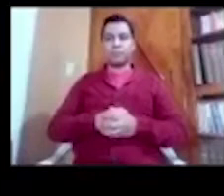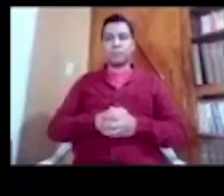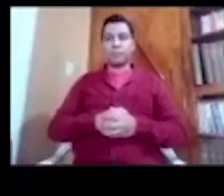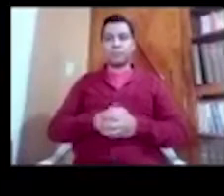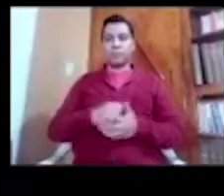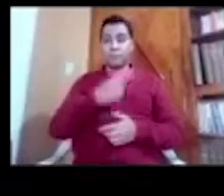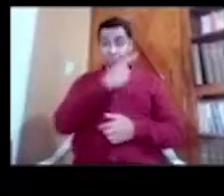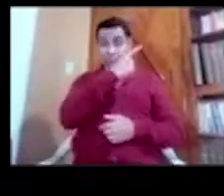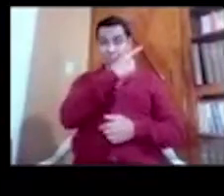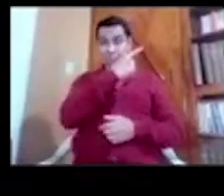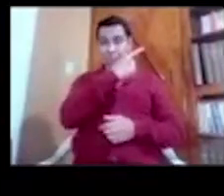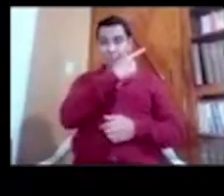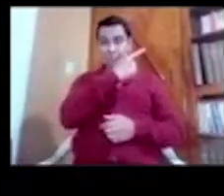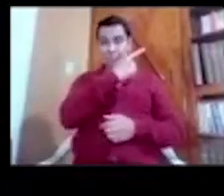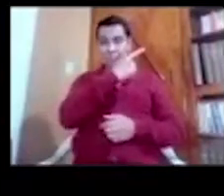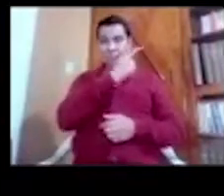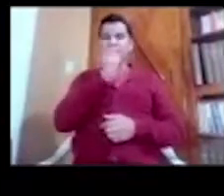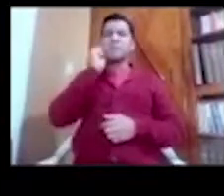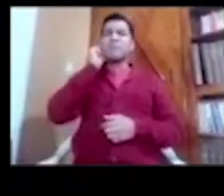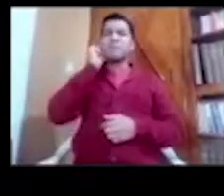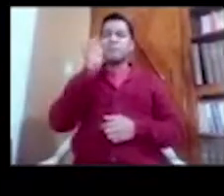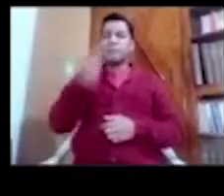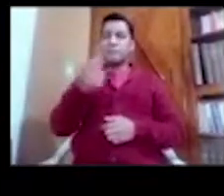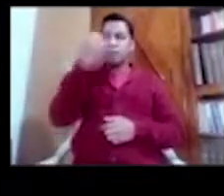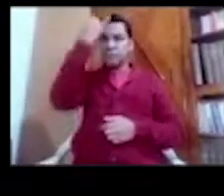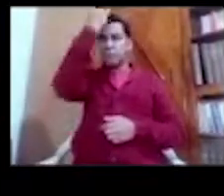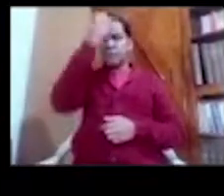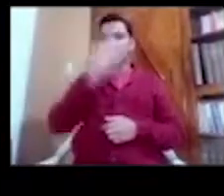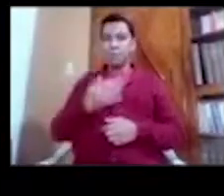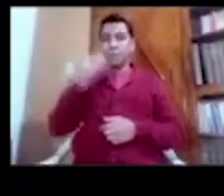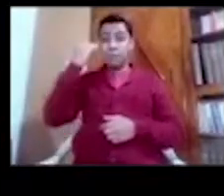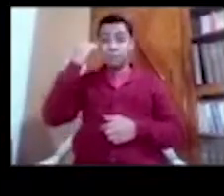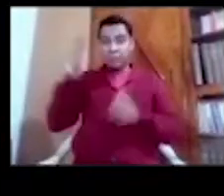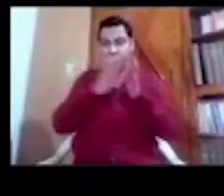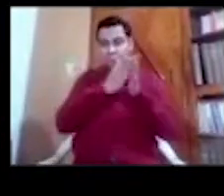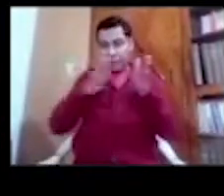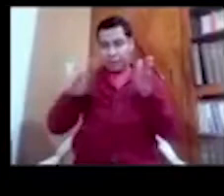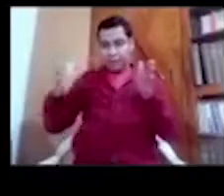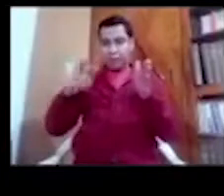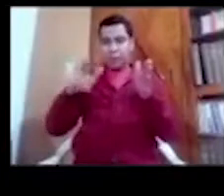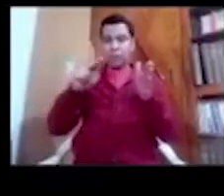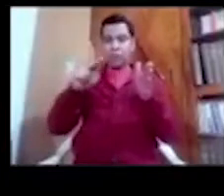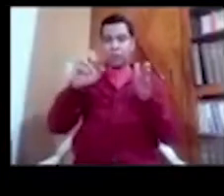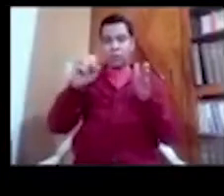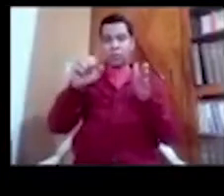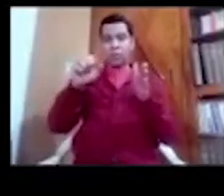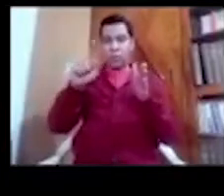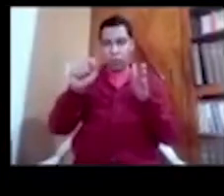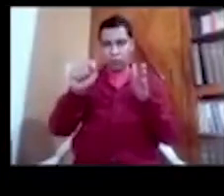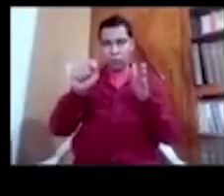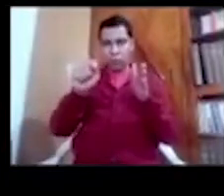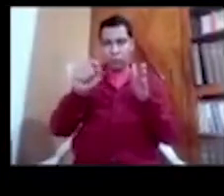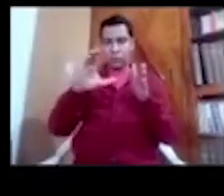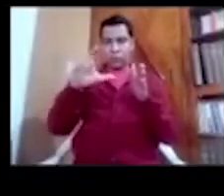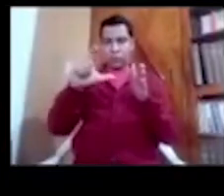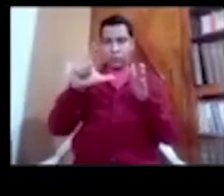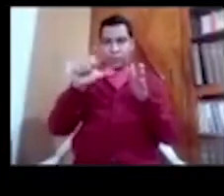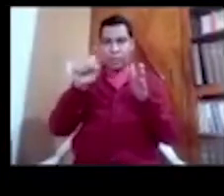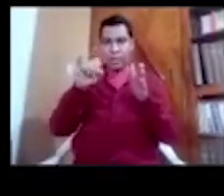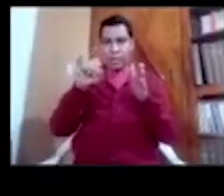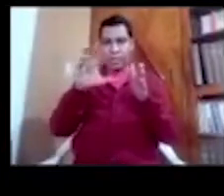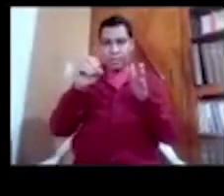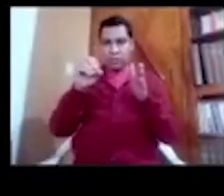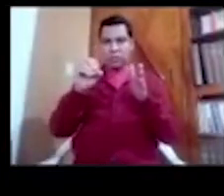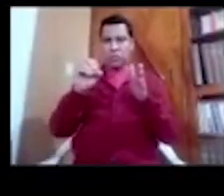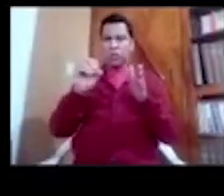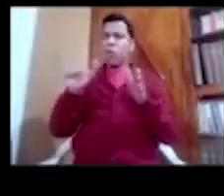Tenemos que lo que nosotros llamamos posclásico tardío, nada más para enmarcarlo, está ubicado desde la